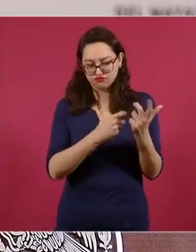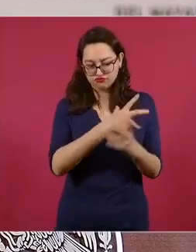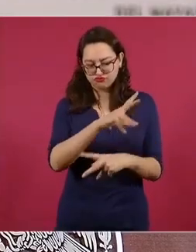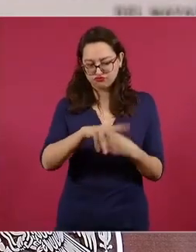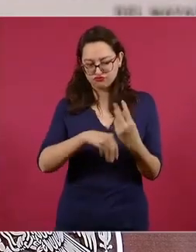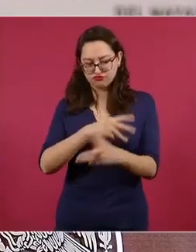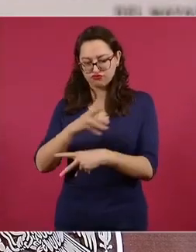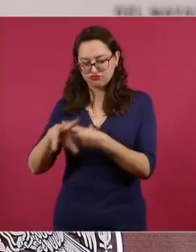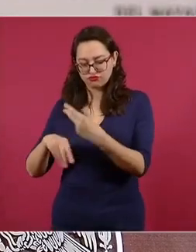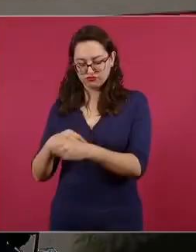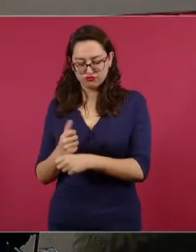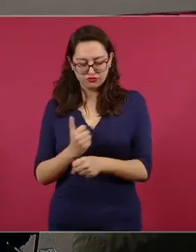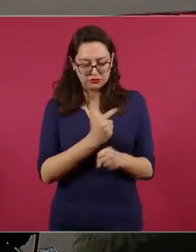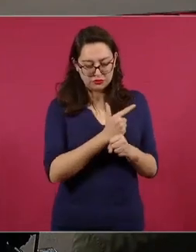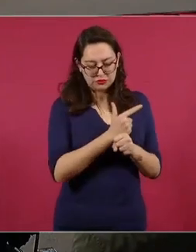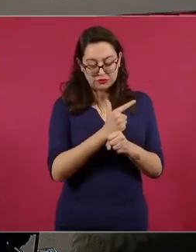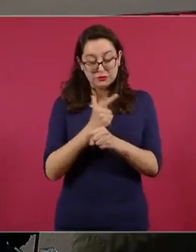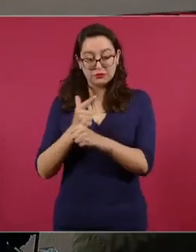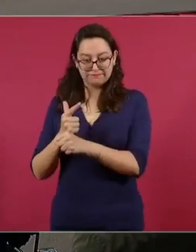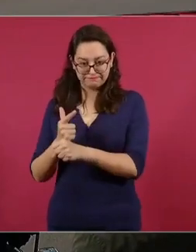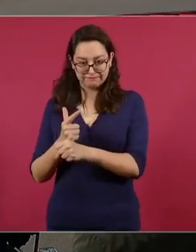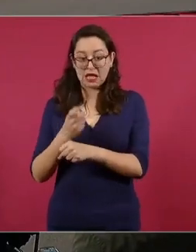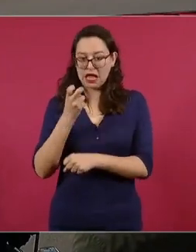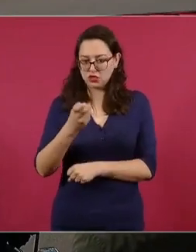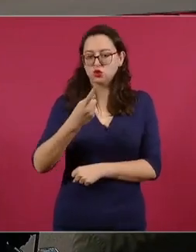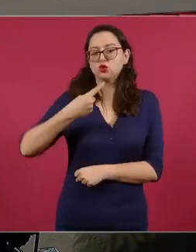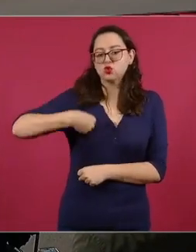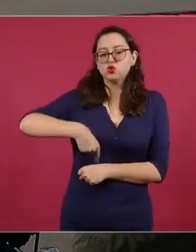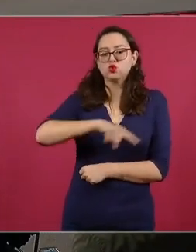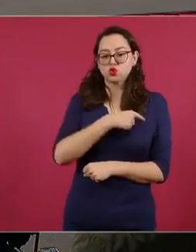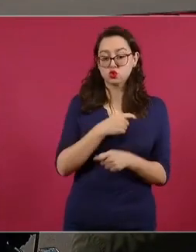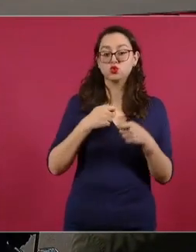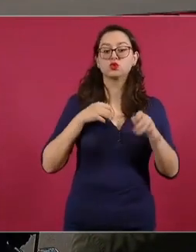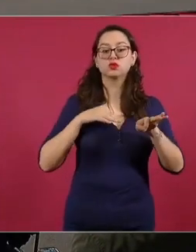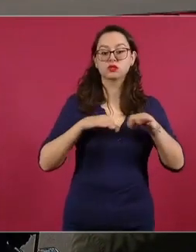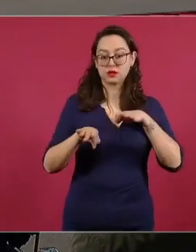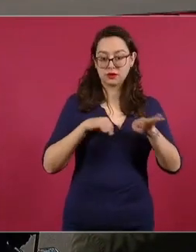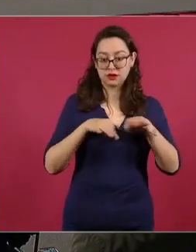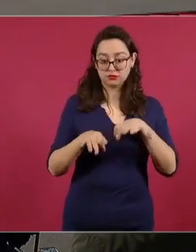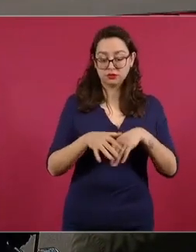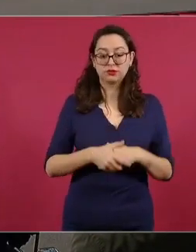la trama corrupta de García Luna es una persona que se encuentra